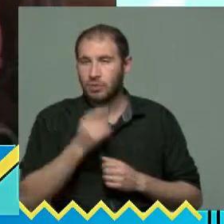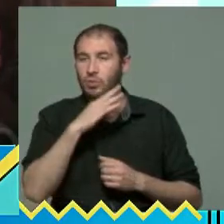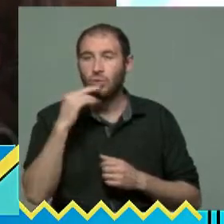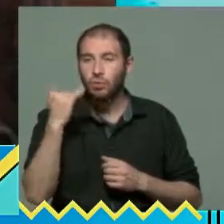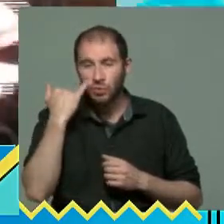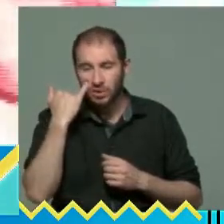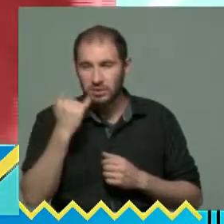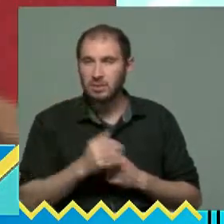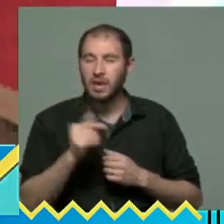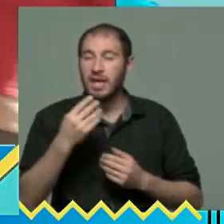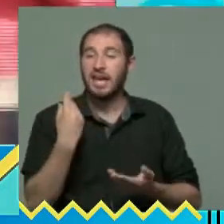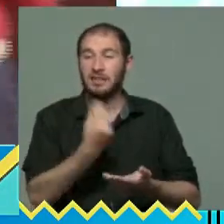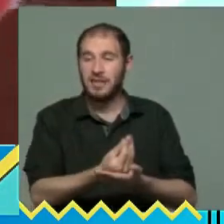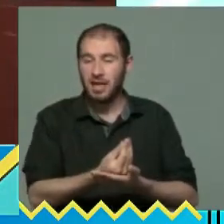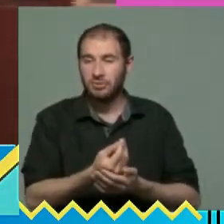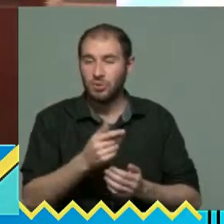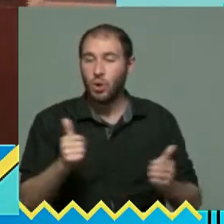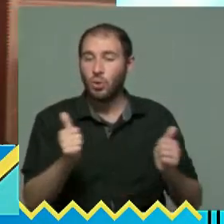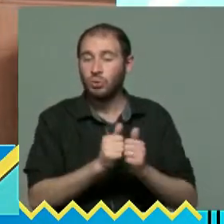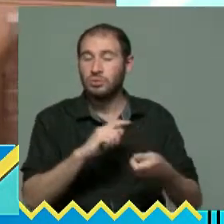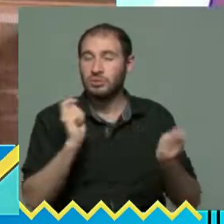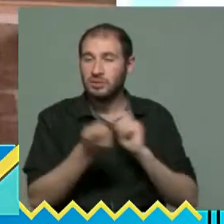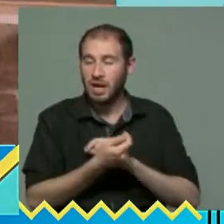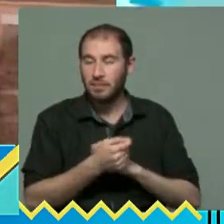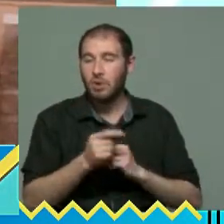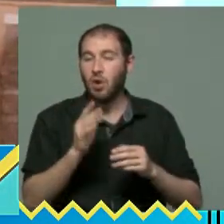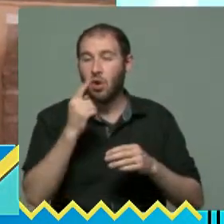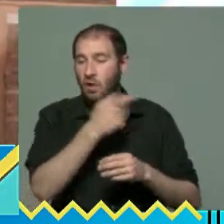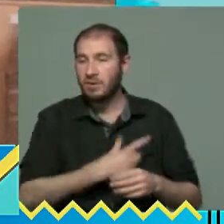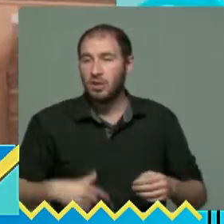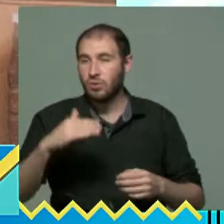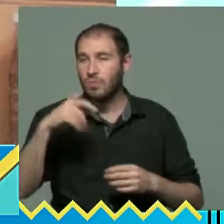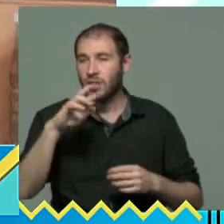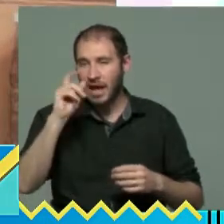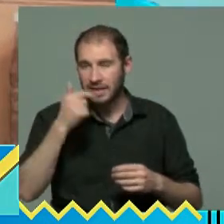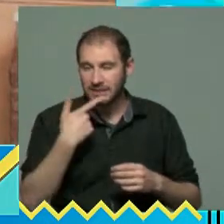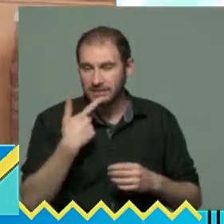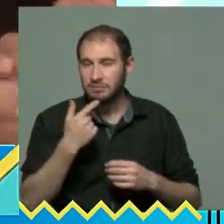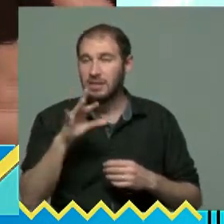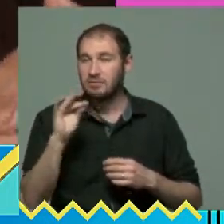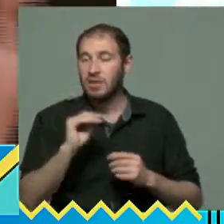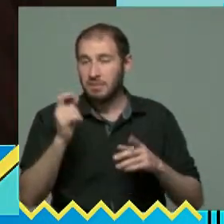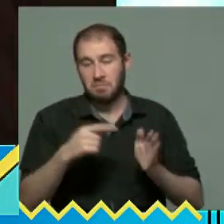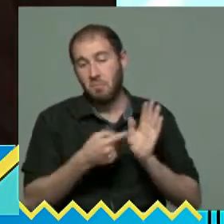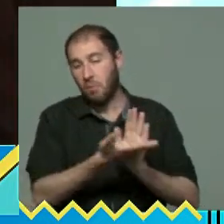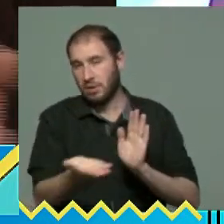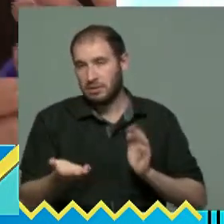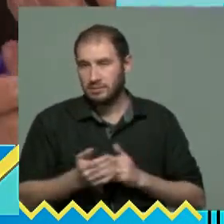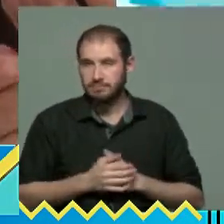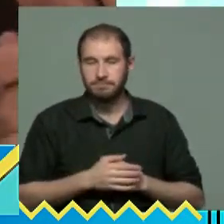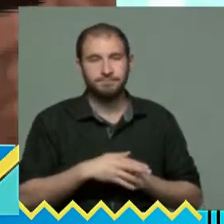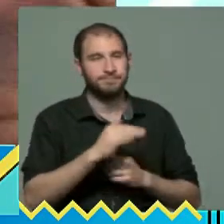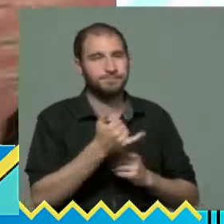Jujuy, por ejemplo, donde teníamos candidatos que acompañaban el cambio que viene haciendo el gobernador Morales, como la diputada Burgos. Me parece que también se vio reflejado ese resultado, ¿no?